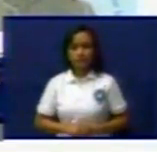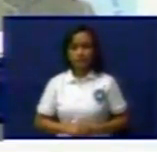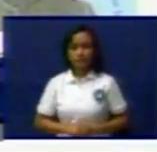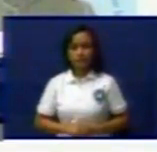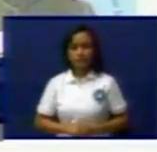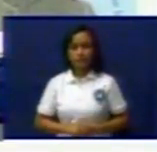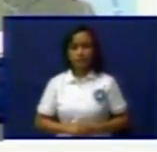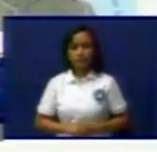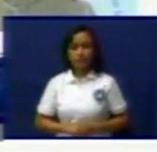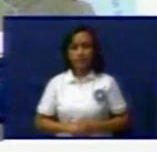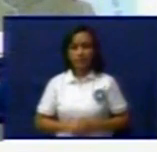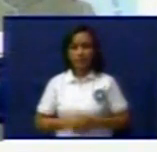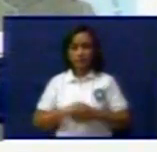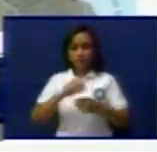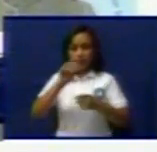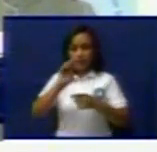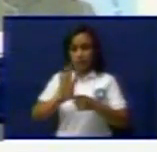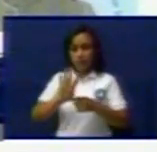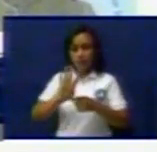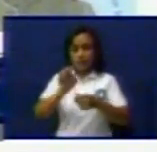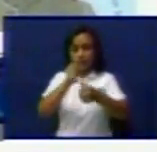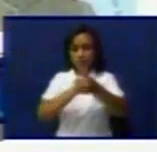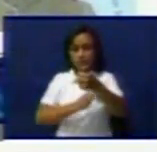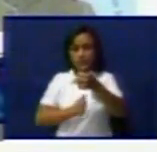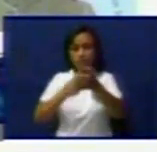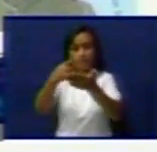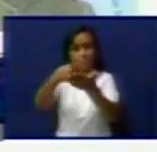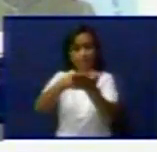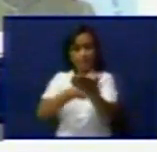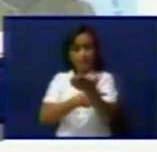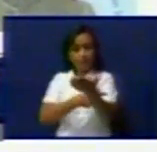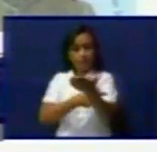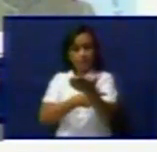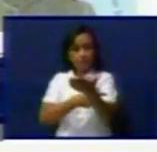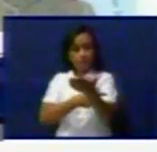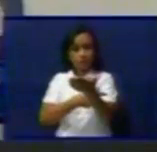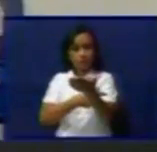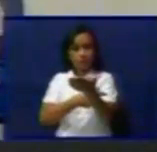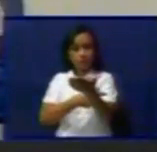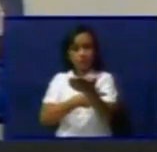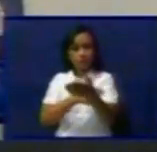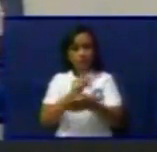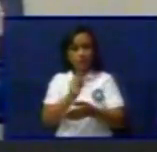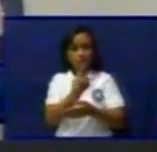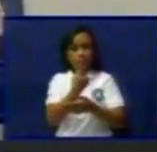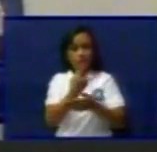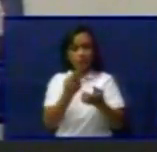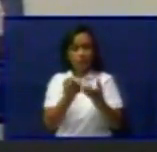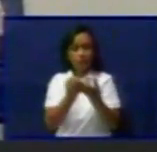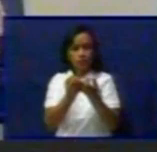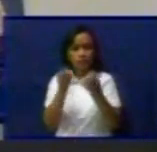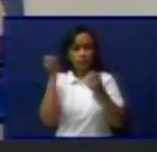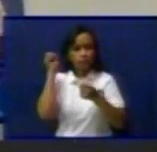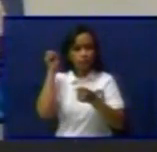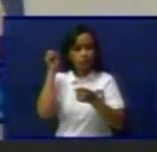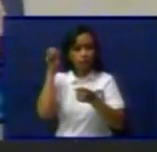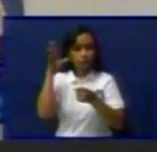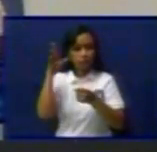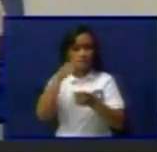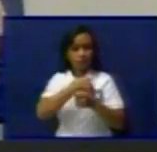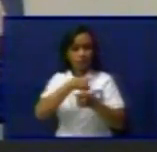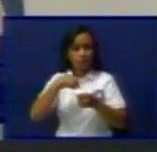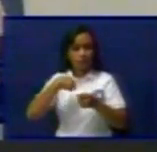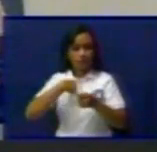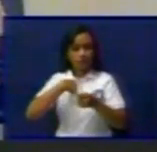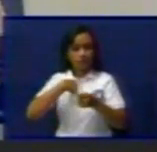Y el cuarto subproyecto es uno de los complejos turísticos que estará